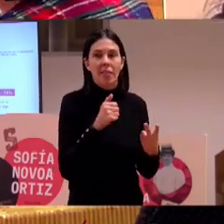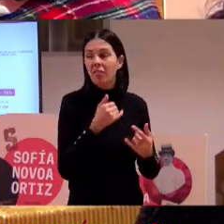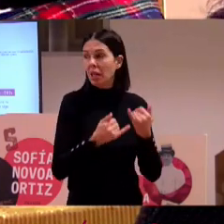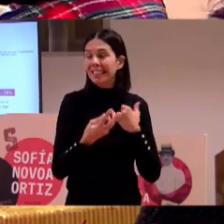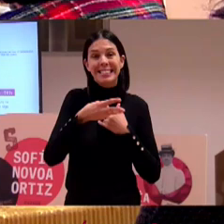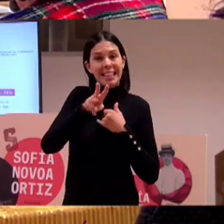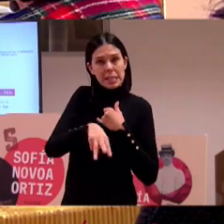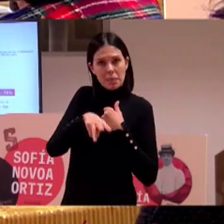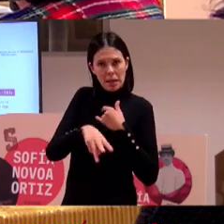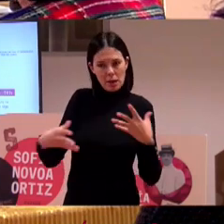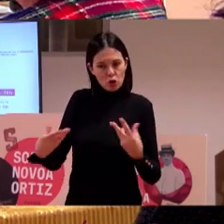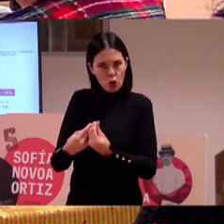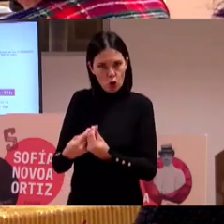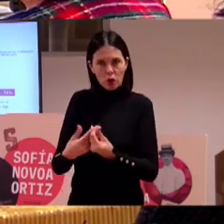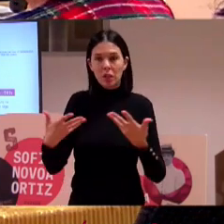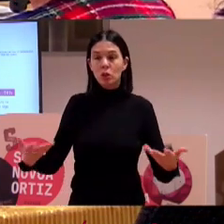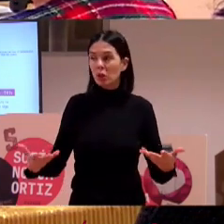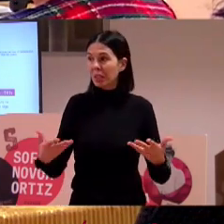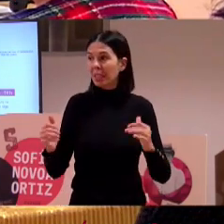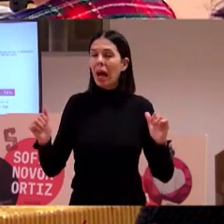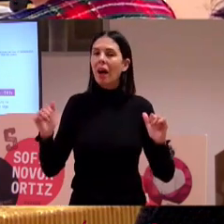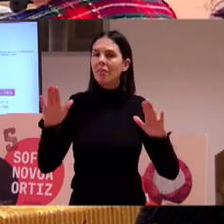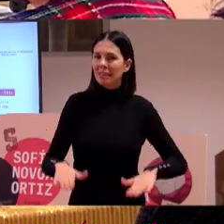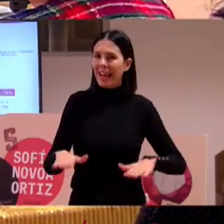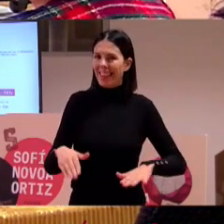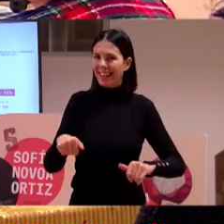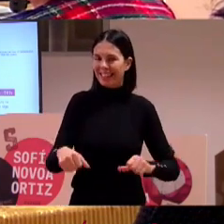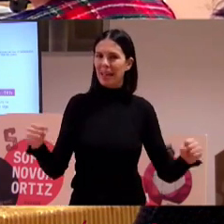3 meses, y entonces se pasó todo el invierno.